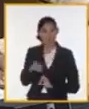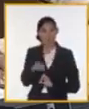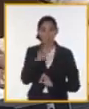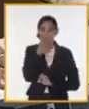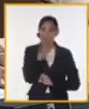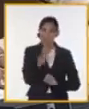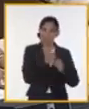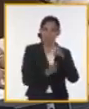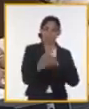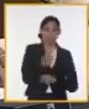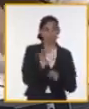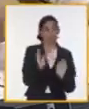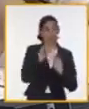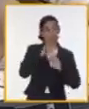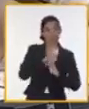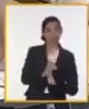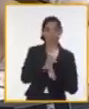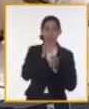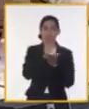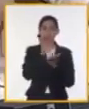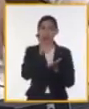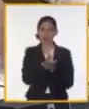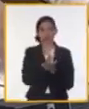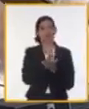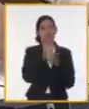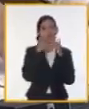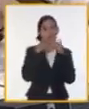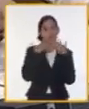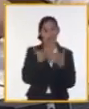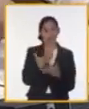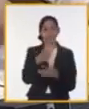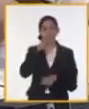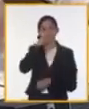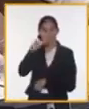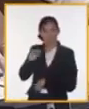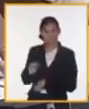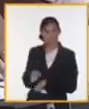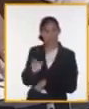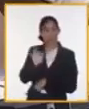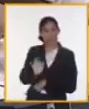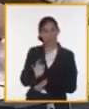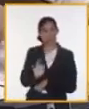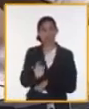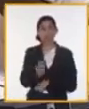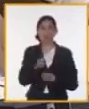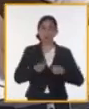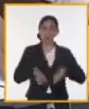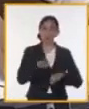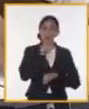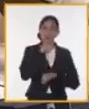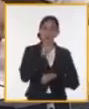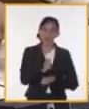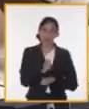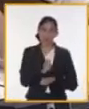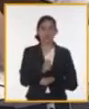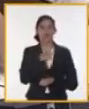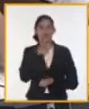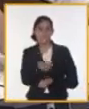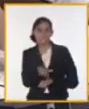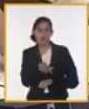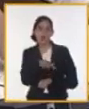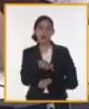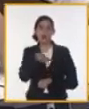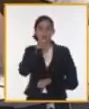una educación eficiente, y que esos menores, como resultado del trauma que les generó la muerte de sus